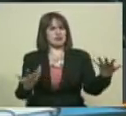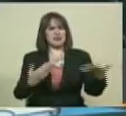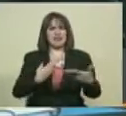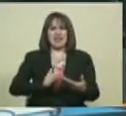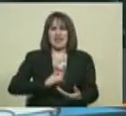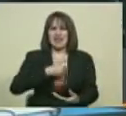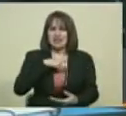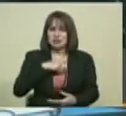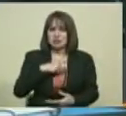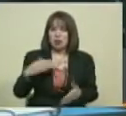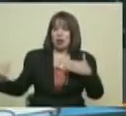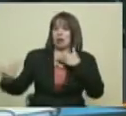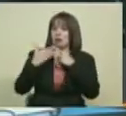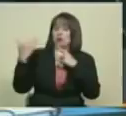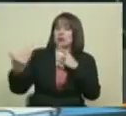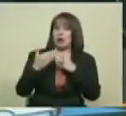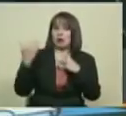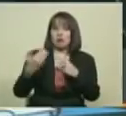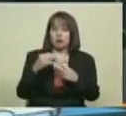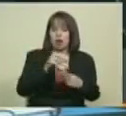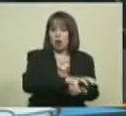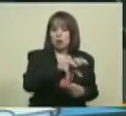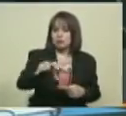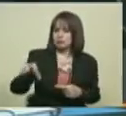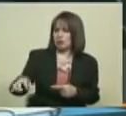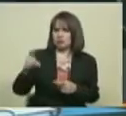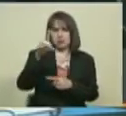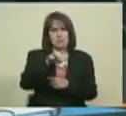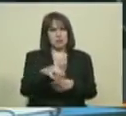contra la soberanía de esos estados.